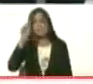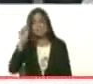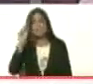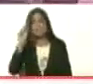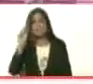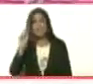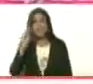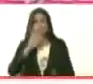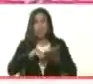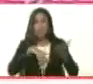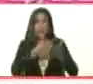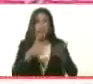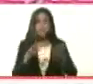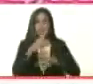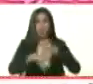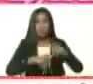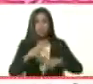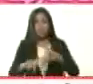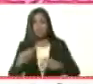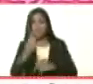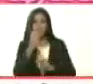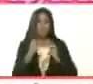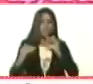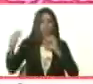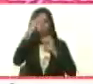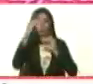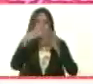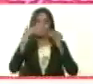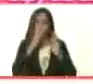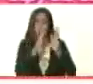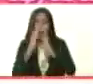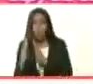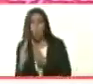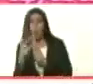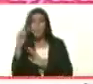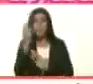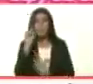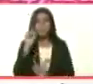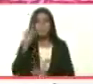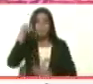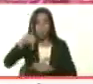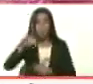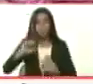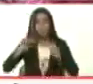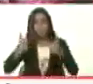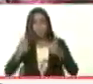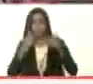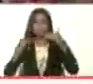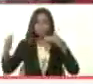agenda productiva en el primer nivel del orden de prioridades a partir de hoy.